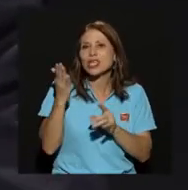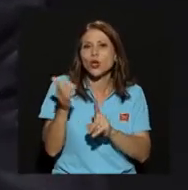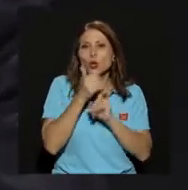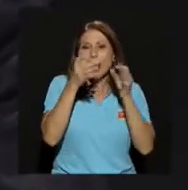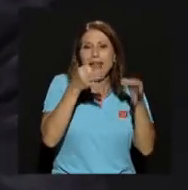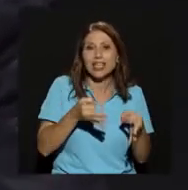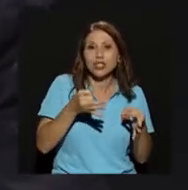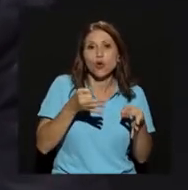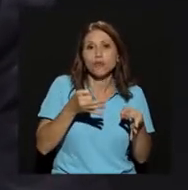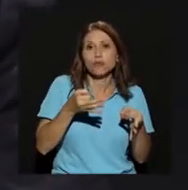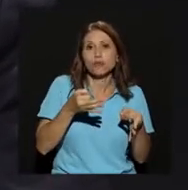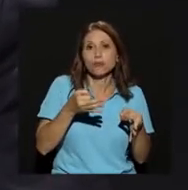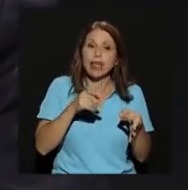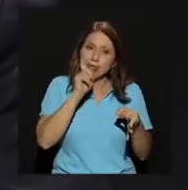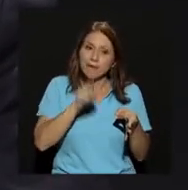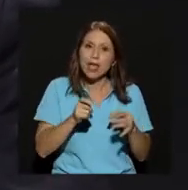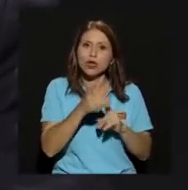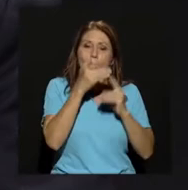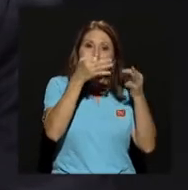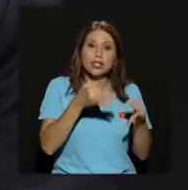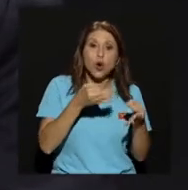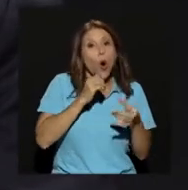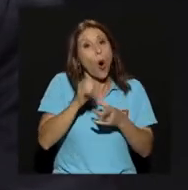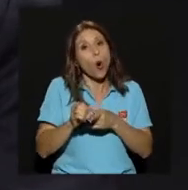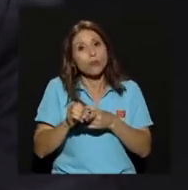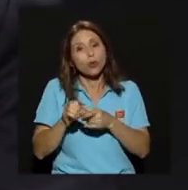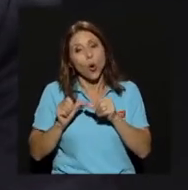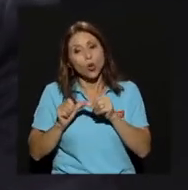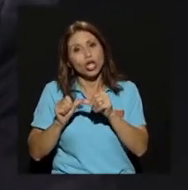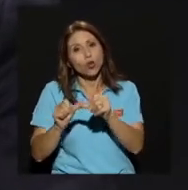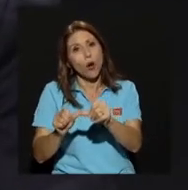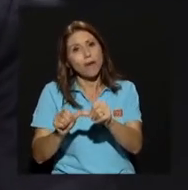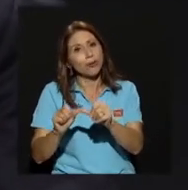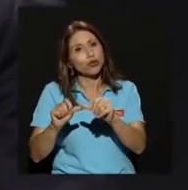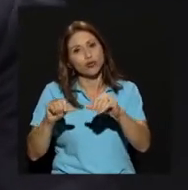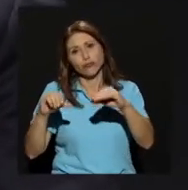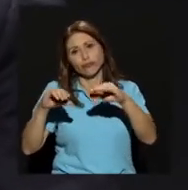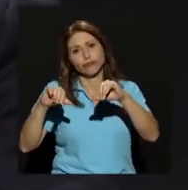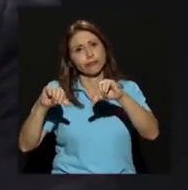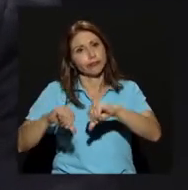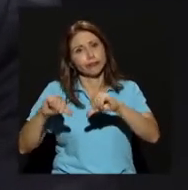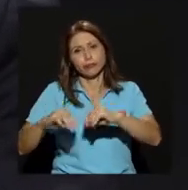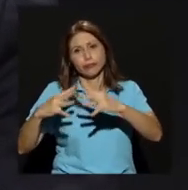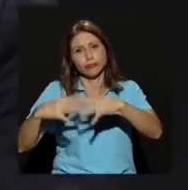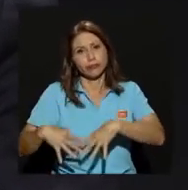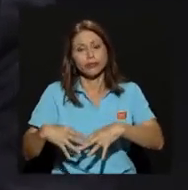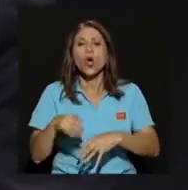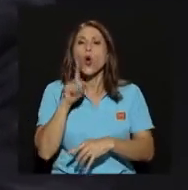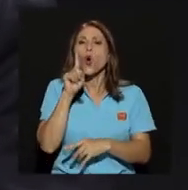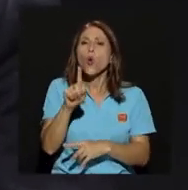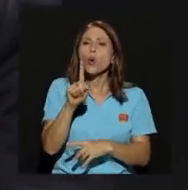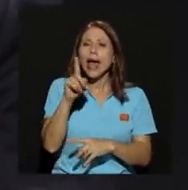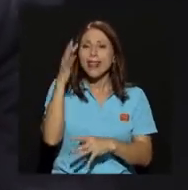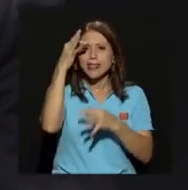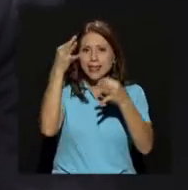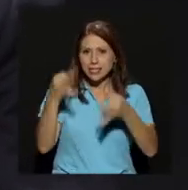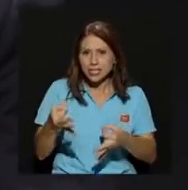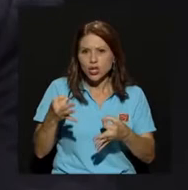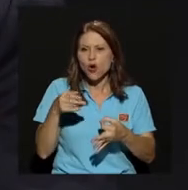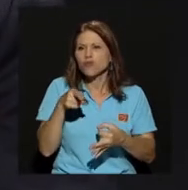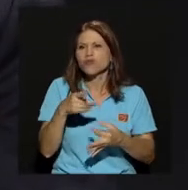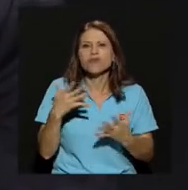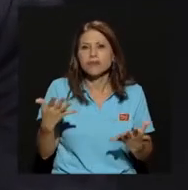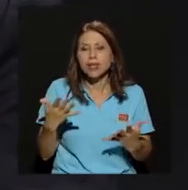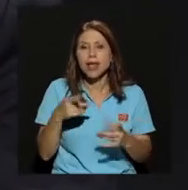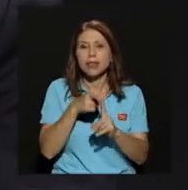continuamos en el nivel de postración que teníamos una de esas medidas o una de las decisiones que se tomó es que